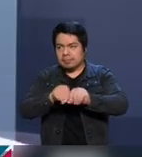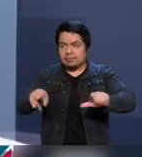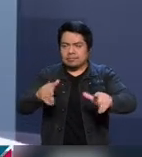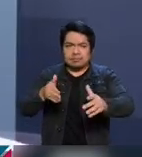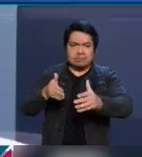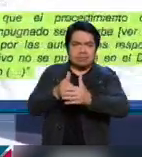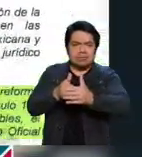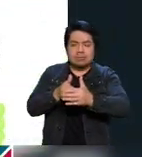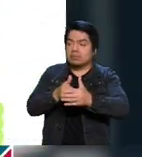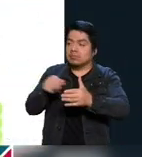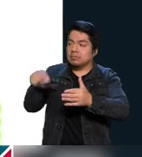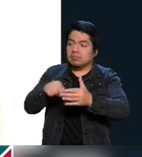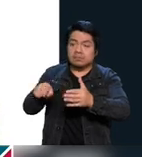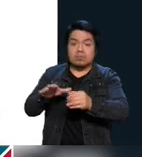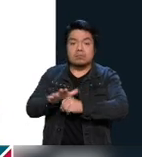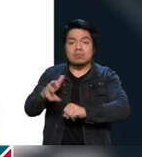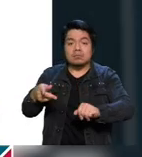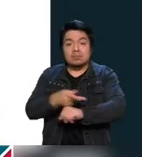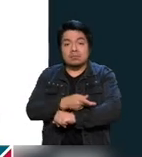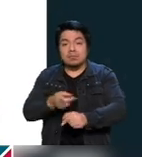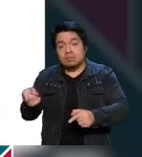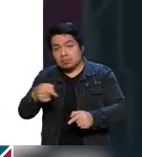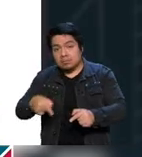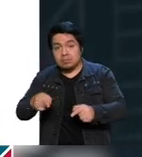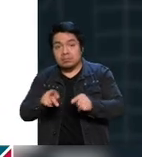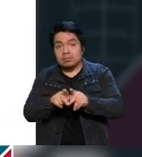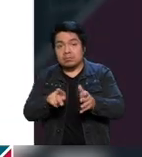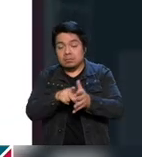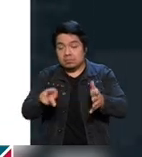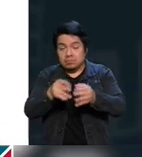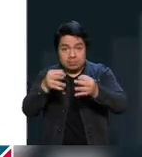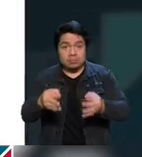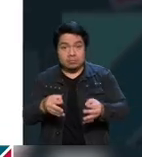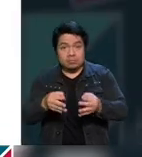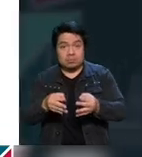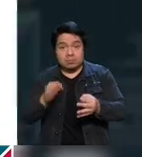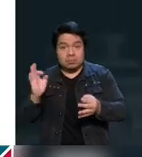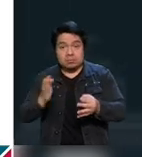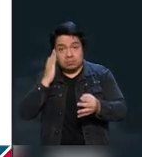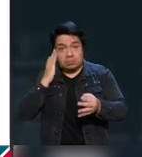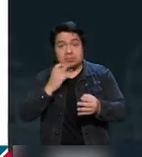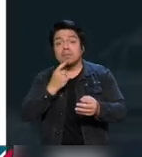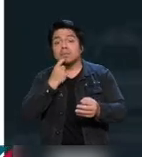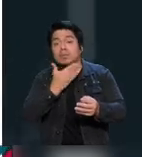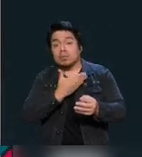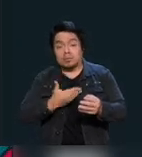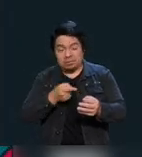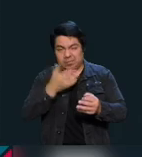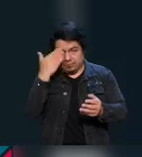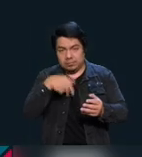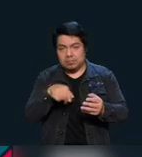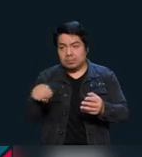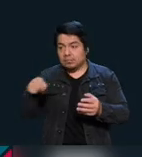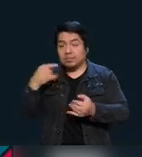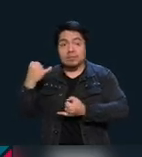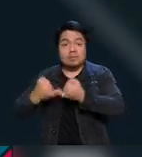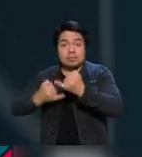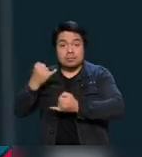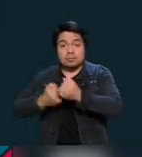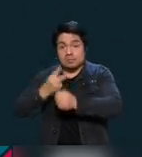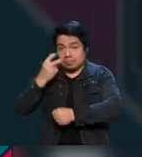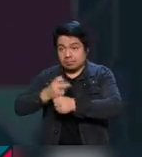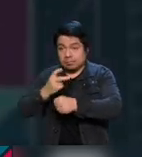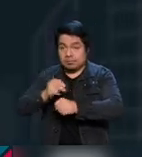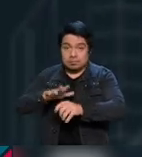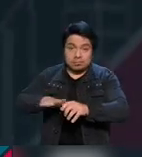la reforma al Poder Judicial de la Federación en el Diario Oficial de la Federación por parte del presidente López Obrador, el juzgado segundo de distrito